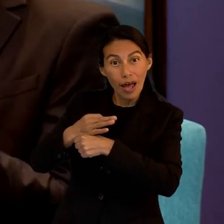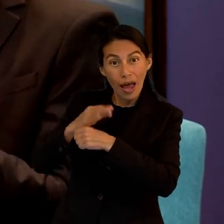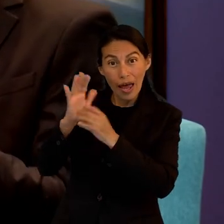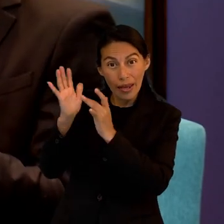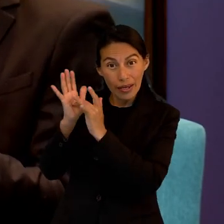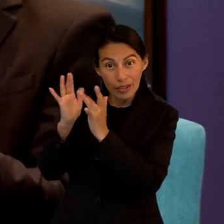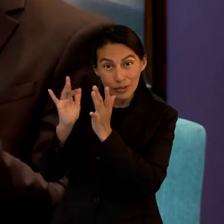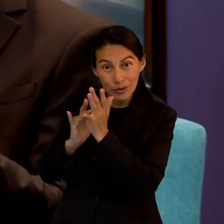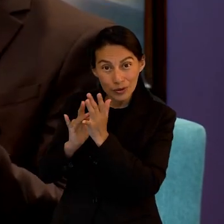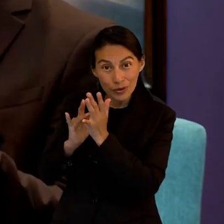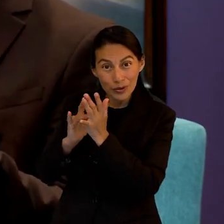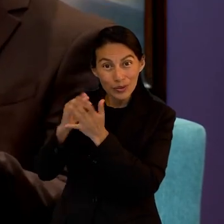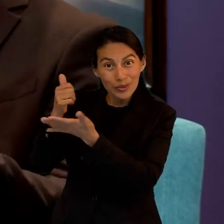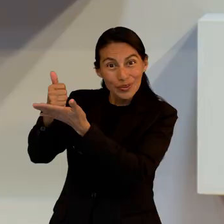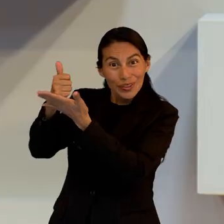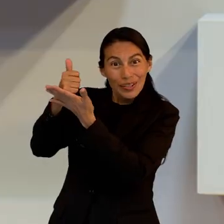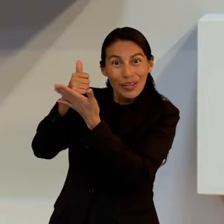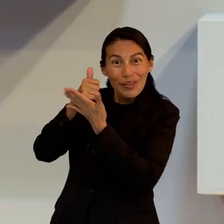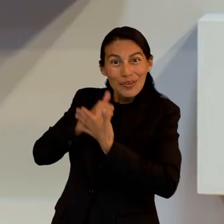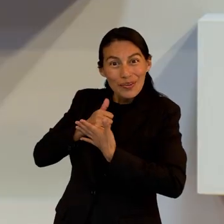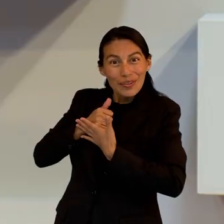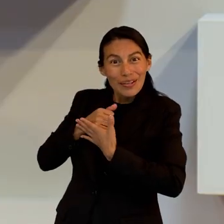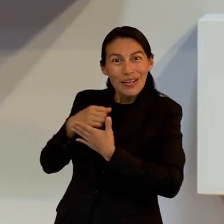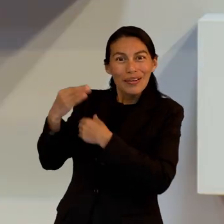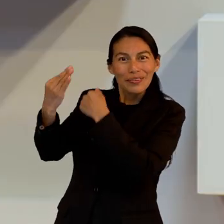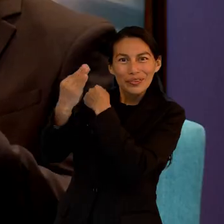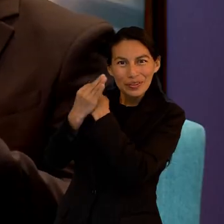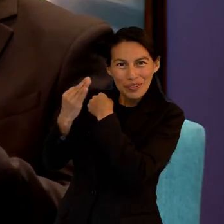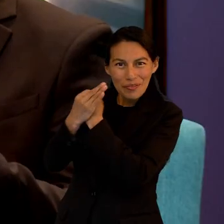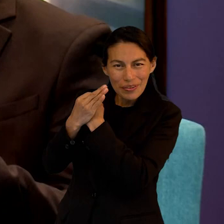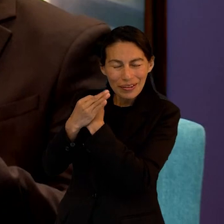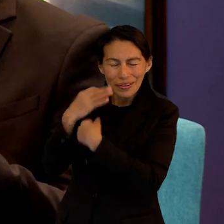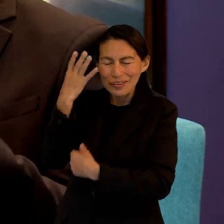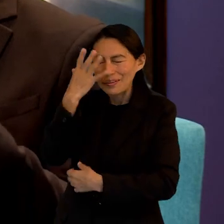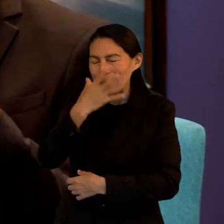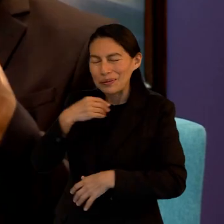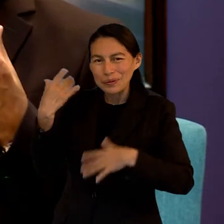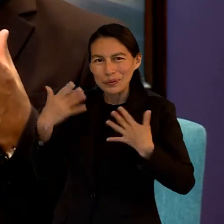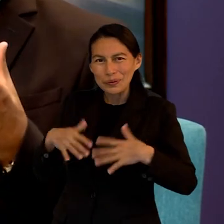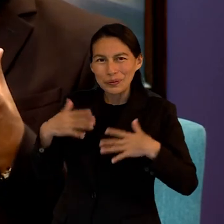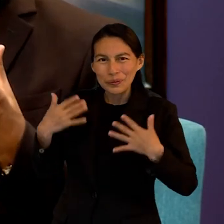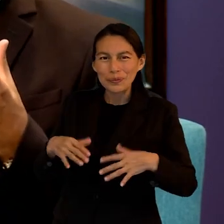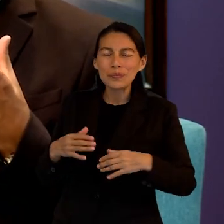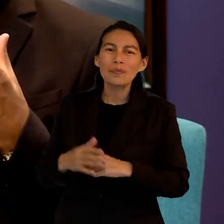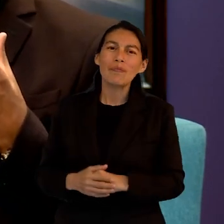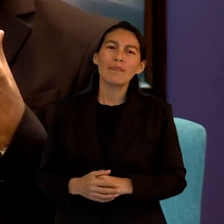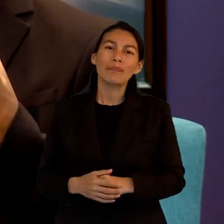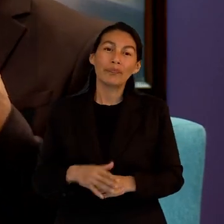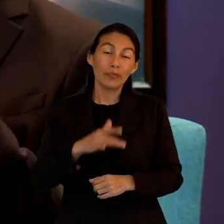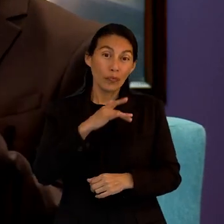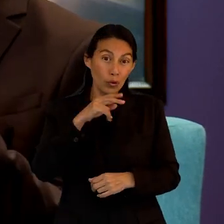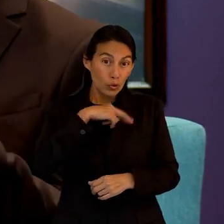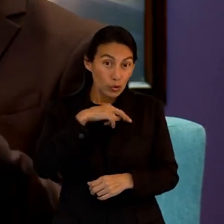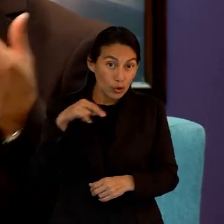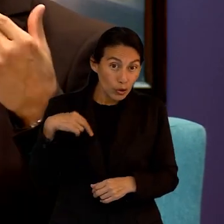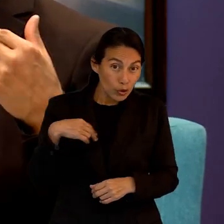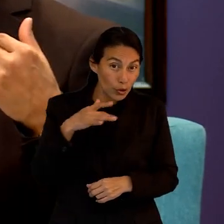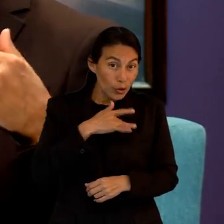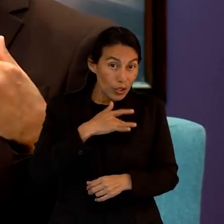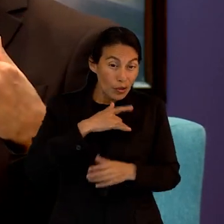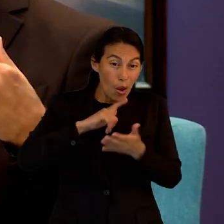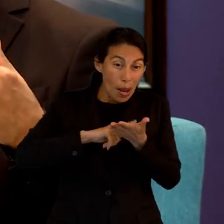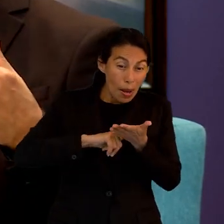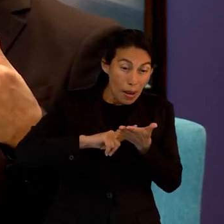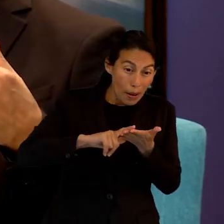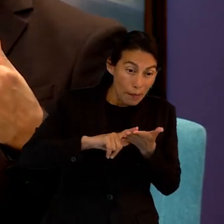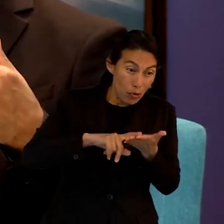cruzarlos como era satanás ahora jesús intercede para para que podamos nosotros acercarnos con ese corazón limpio a viéndonos